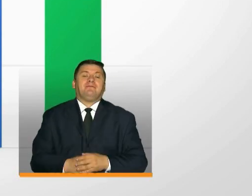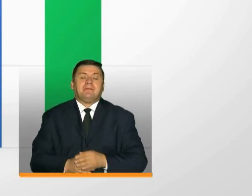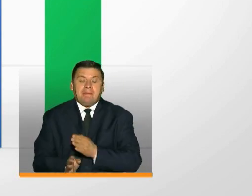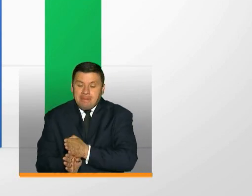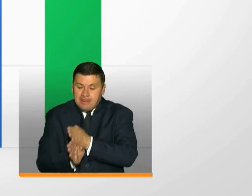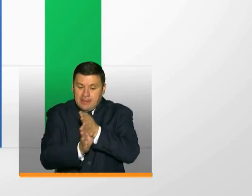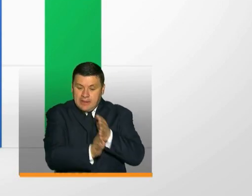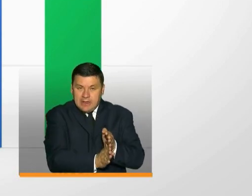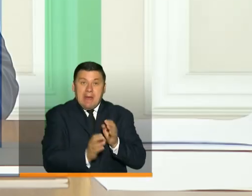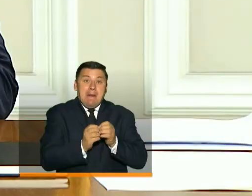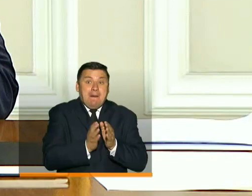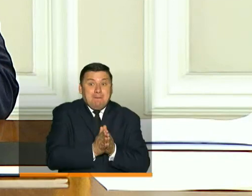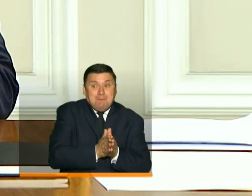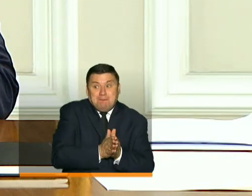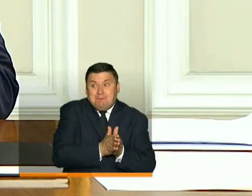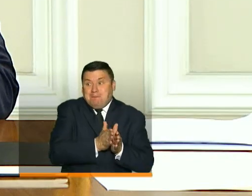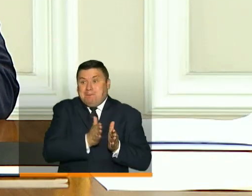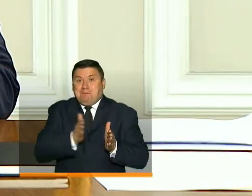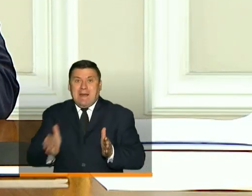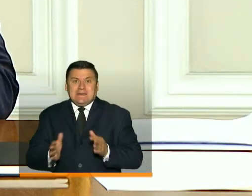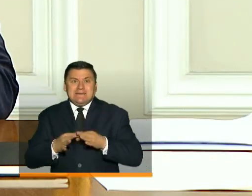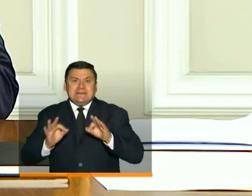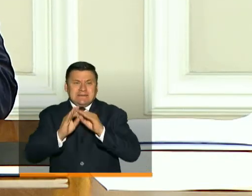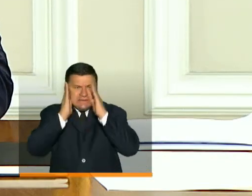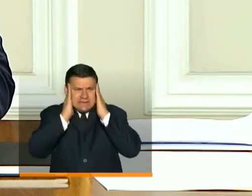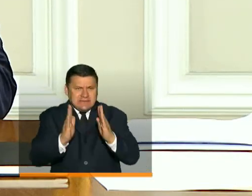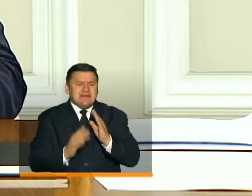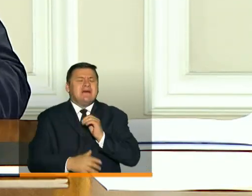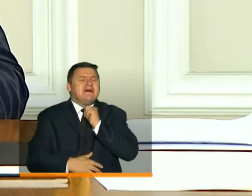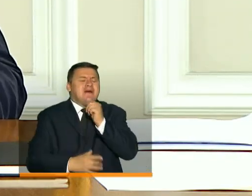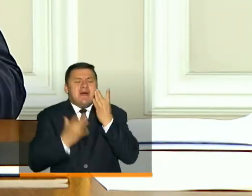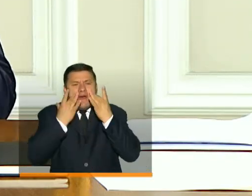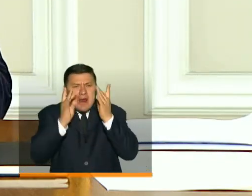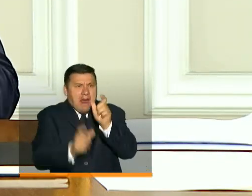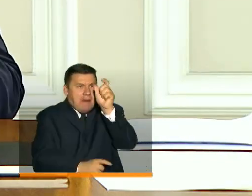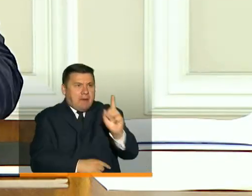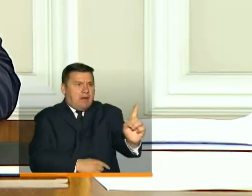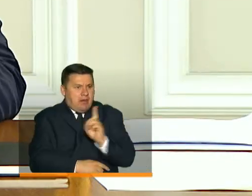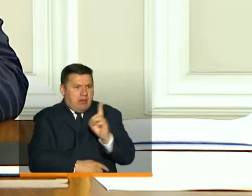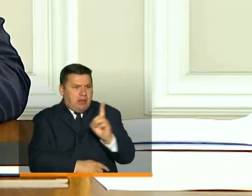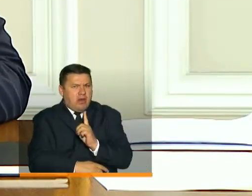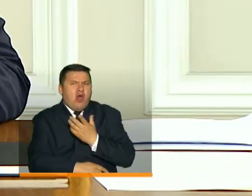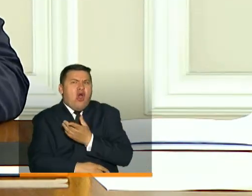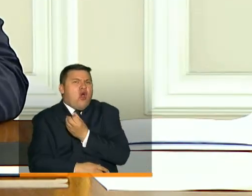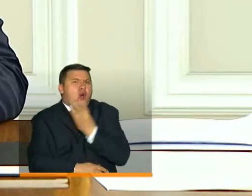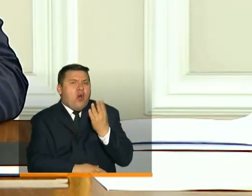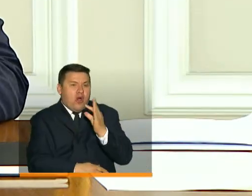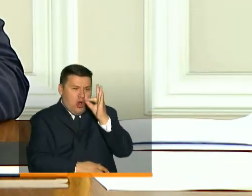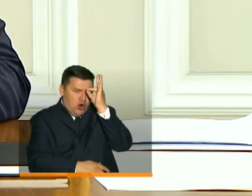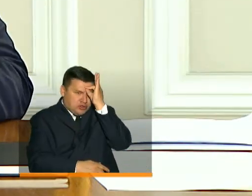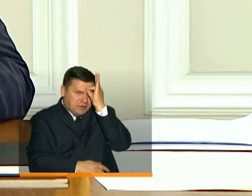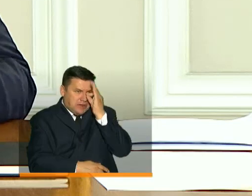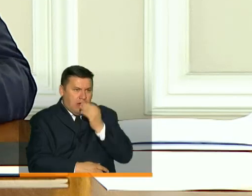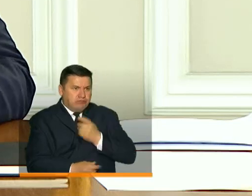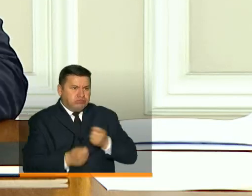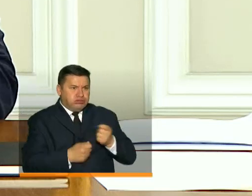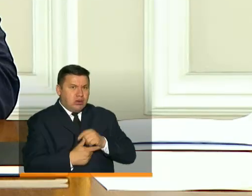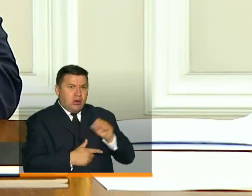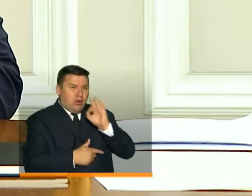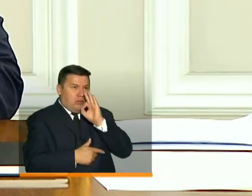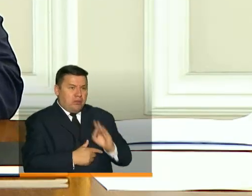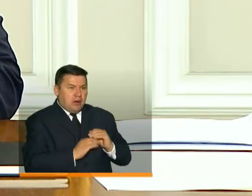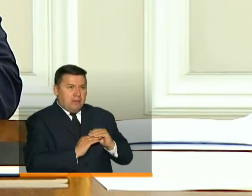de ampliar la capacidad para atender pacientes críticos, ¿cómo avanza Colombia en unidades de cuidado intensivo? ¿Cómo